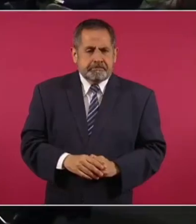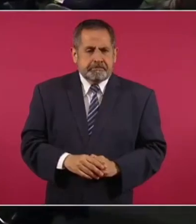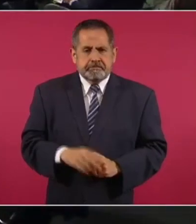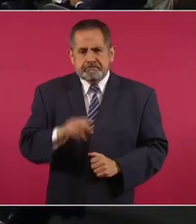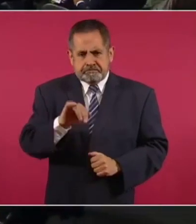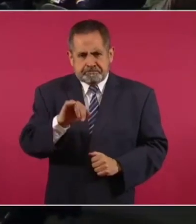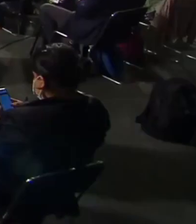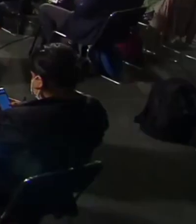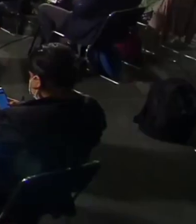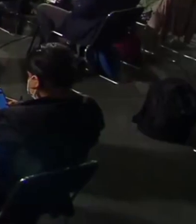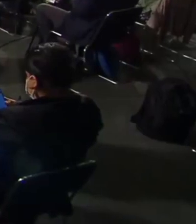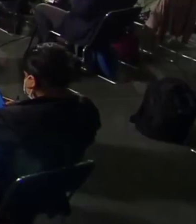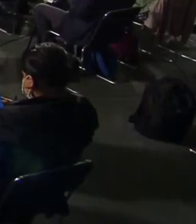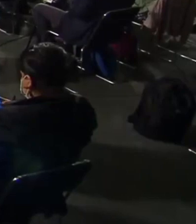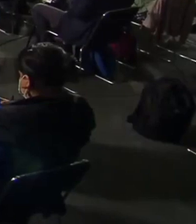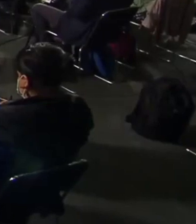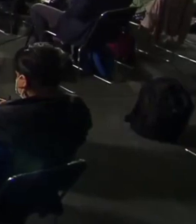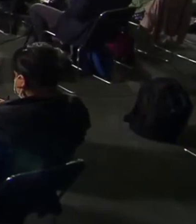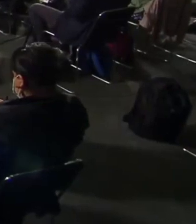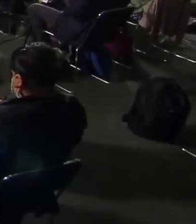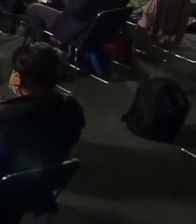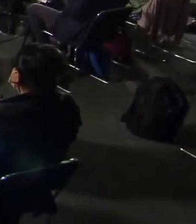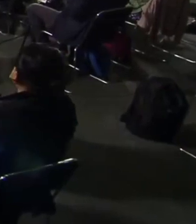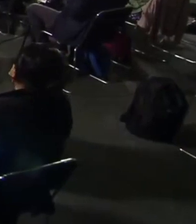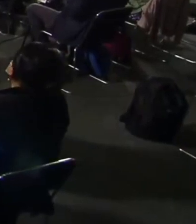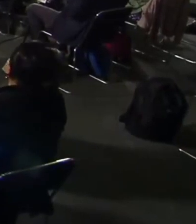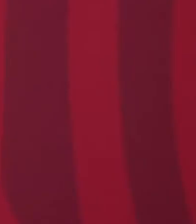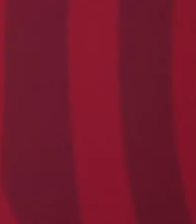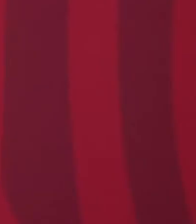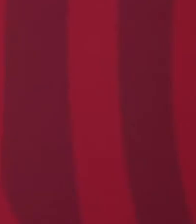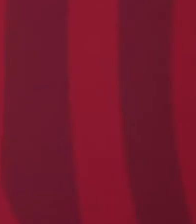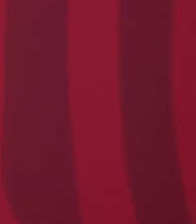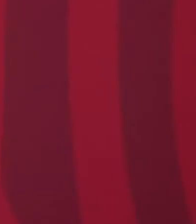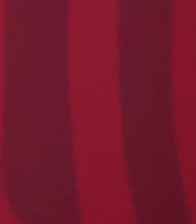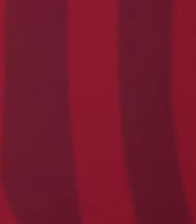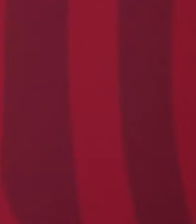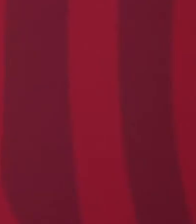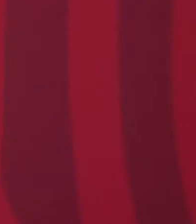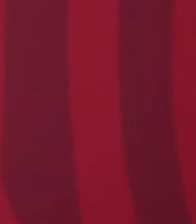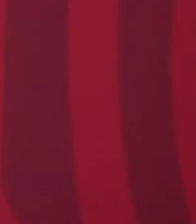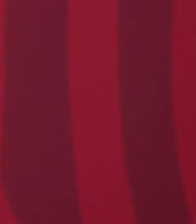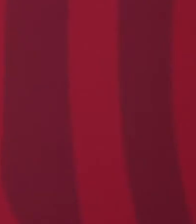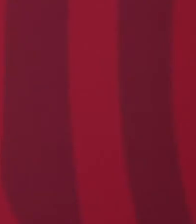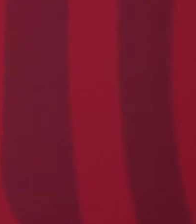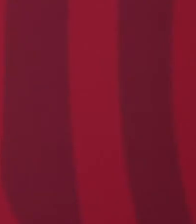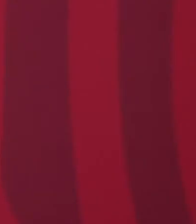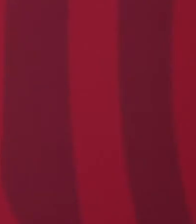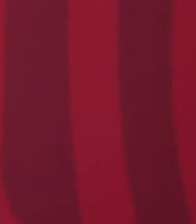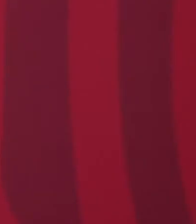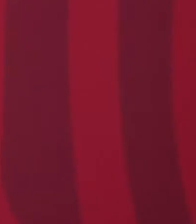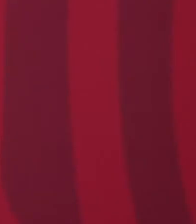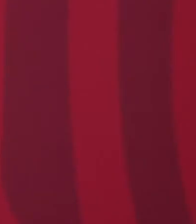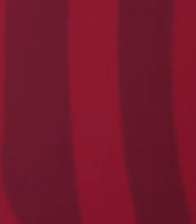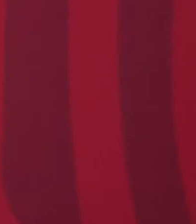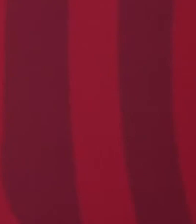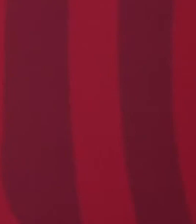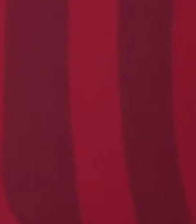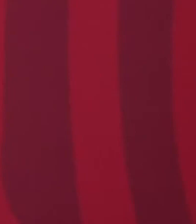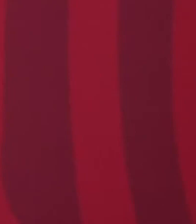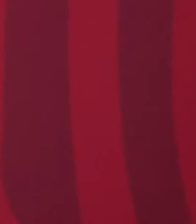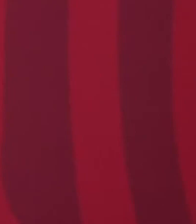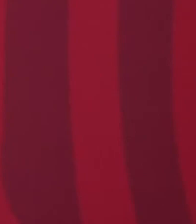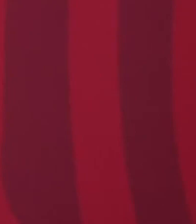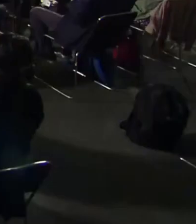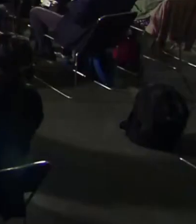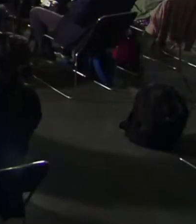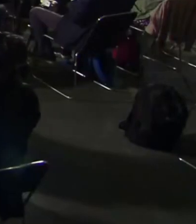tu texto. ¿Me das una copia? Sí, cómo no. Porque coincido plenamente. Y tenemos